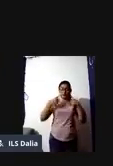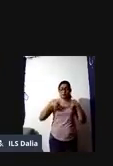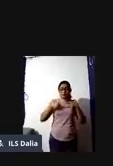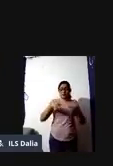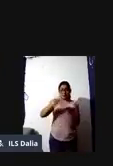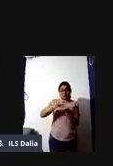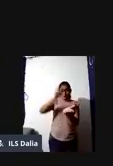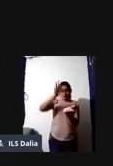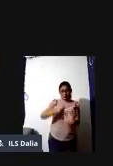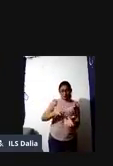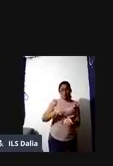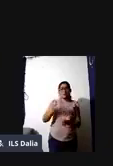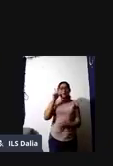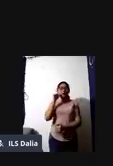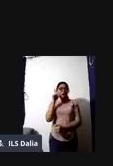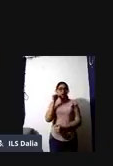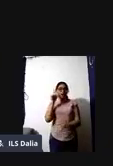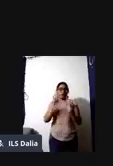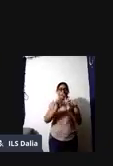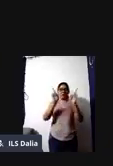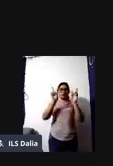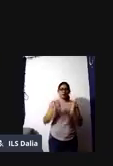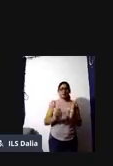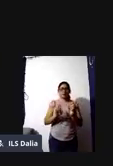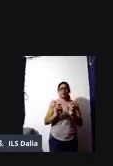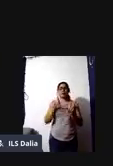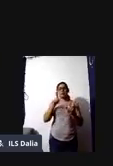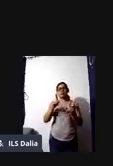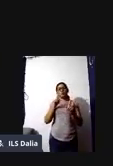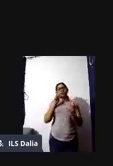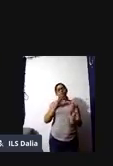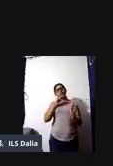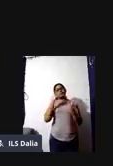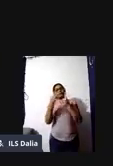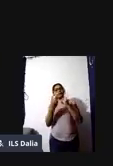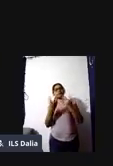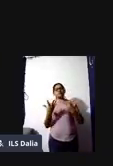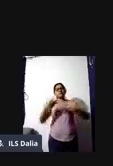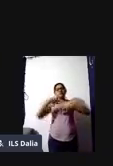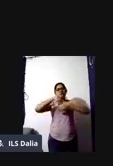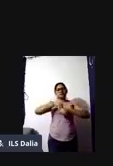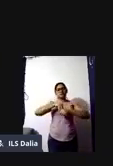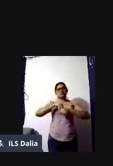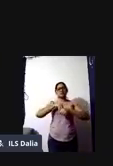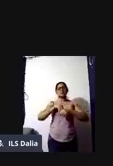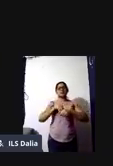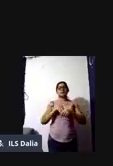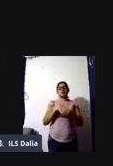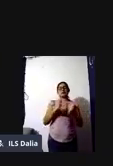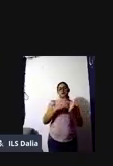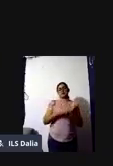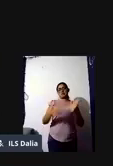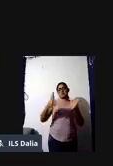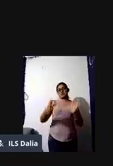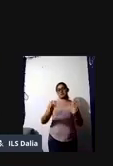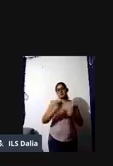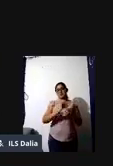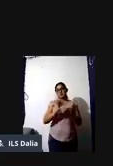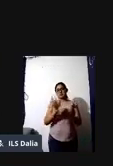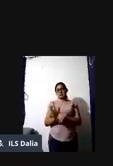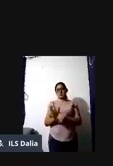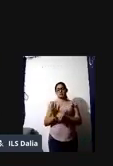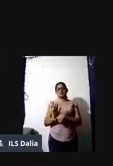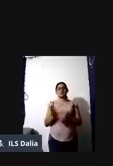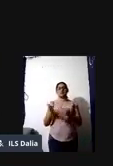martes, una mirada de inclusión en tiempos del coronavirus con la